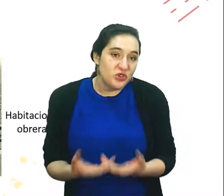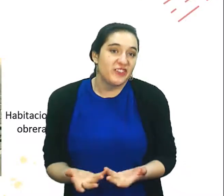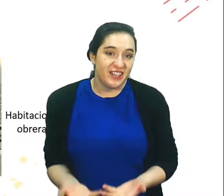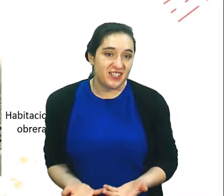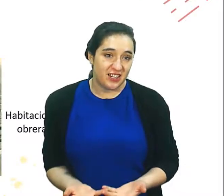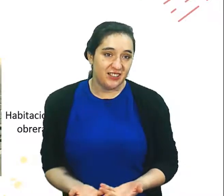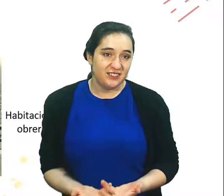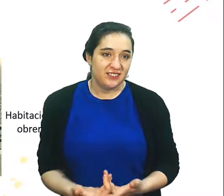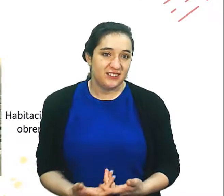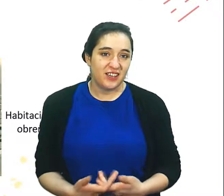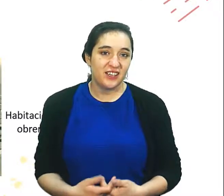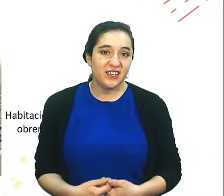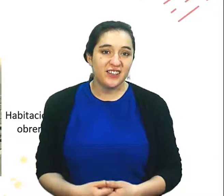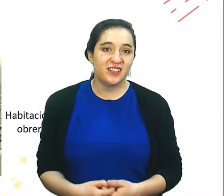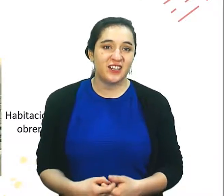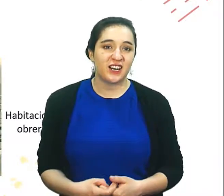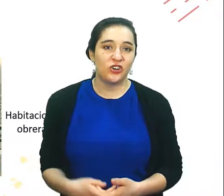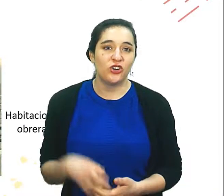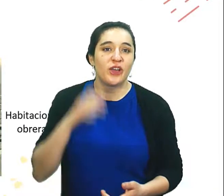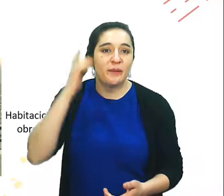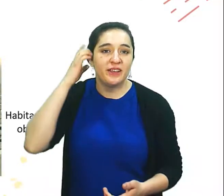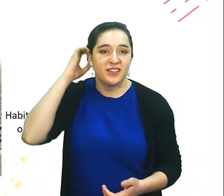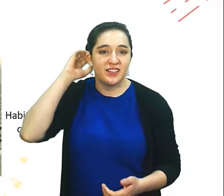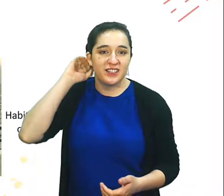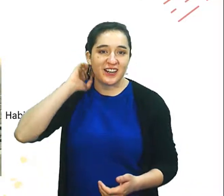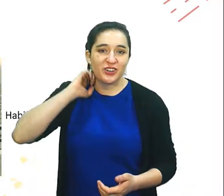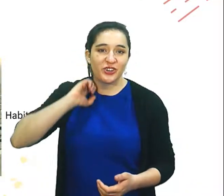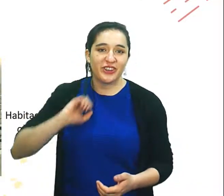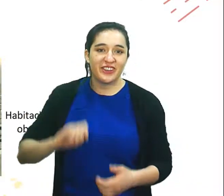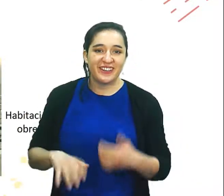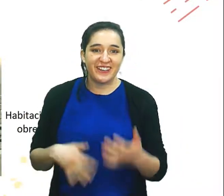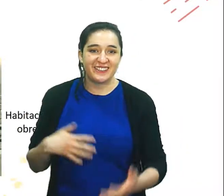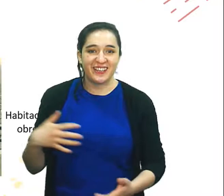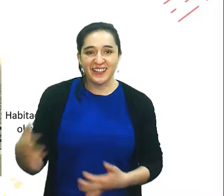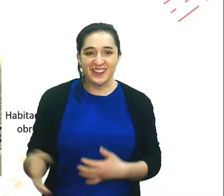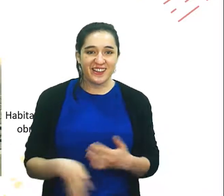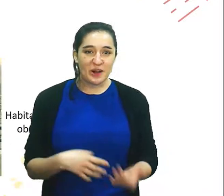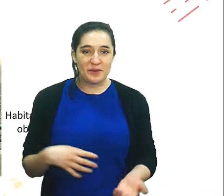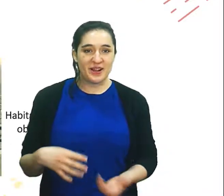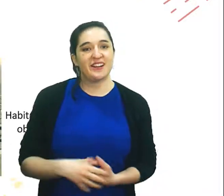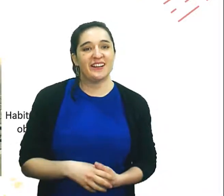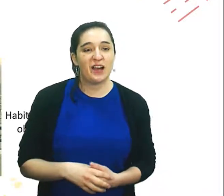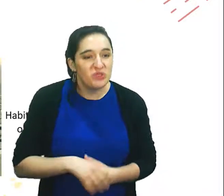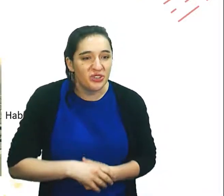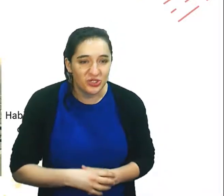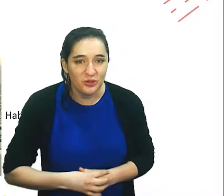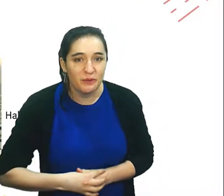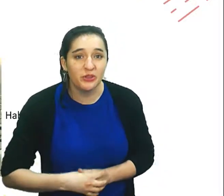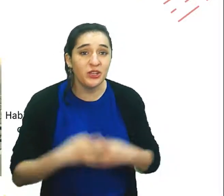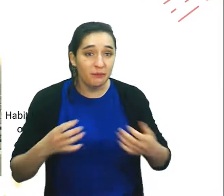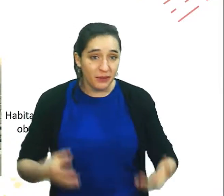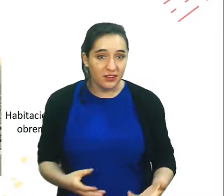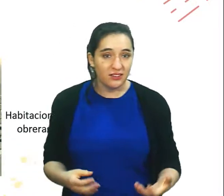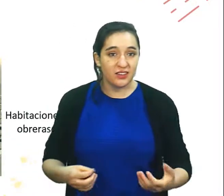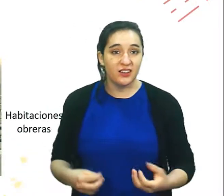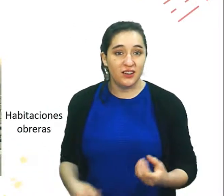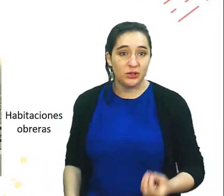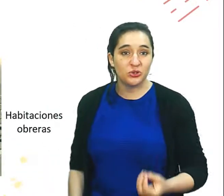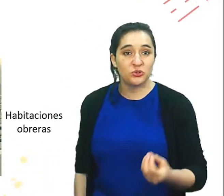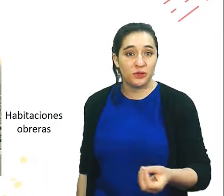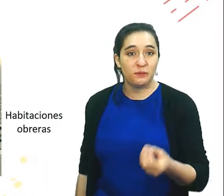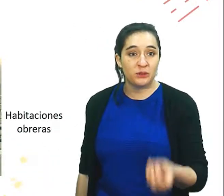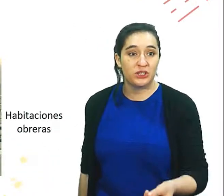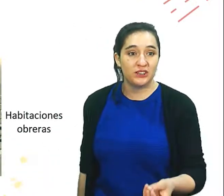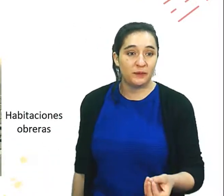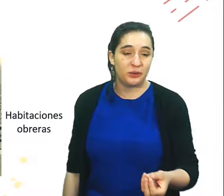está muy bien hecha y tiene rasgo, obviamente, tiene rasgo de teleserie, de drama amoroso, pero también tiene